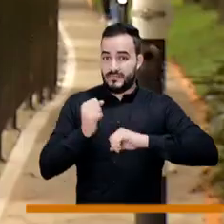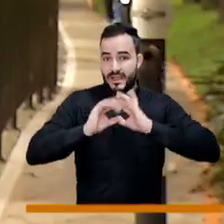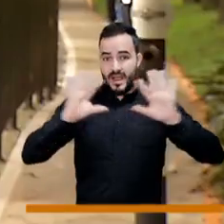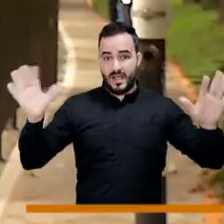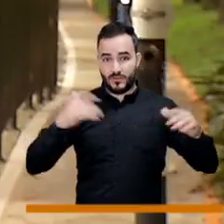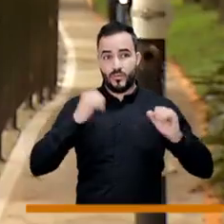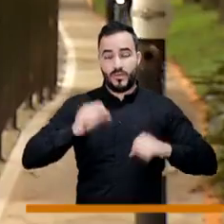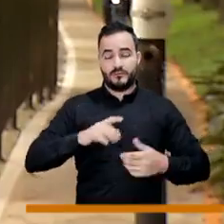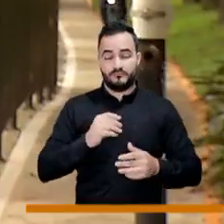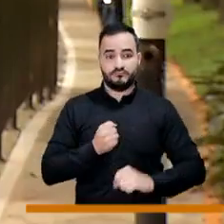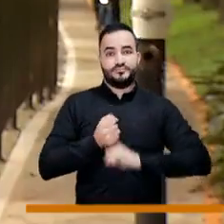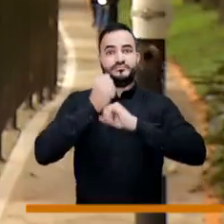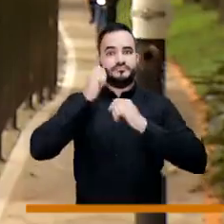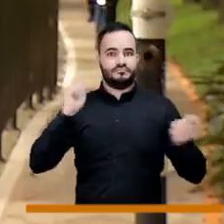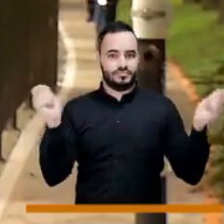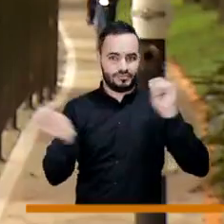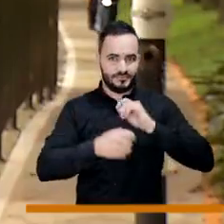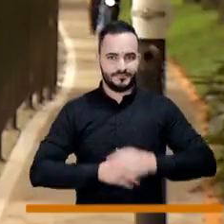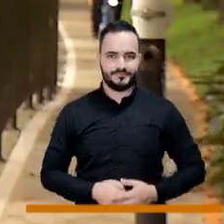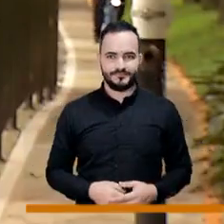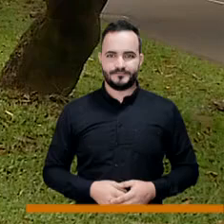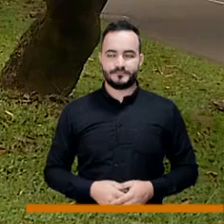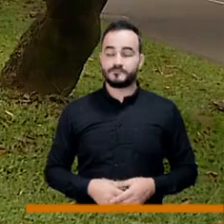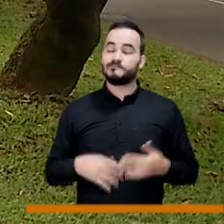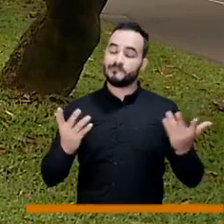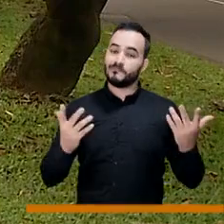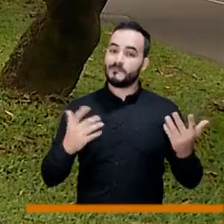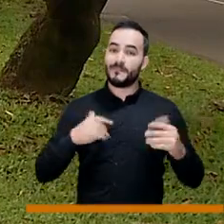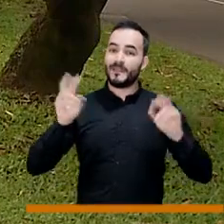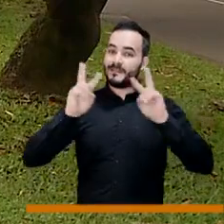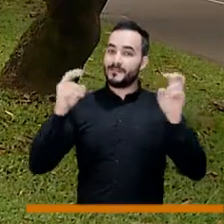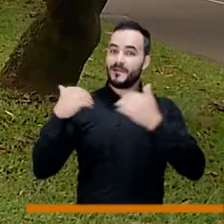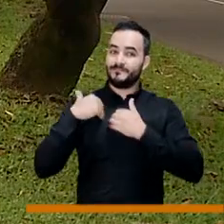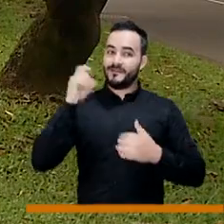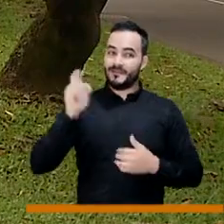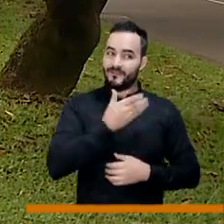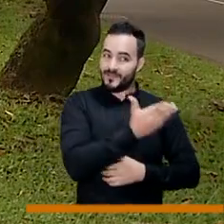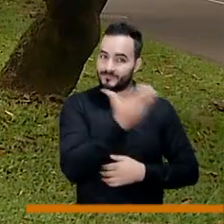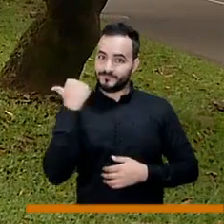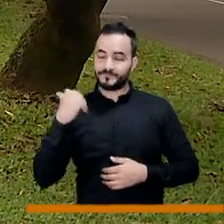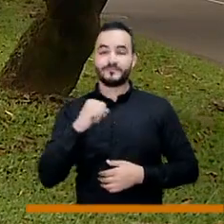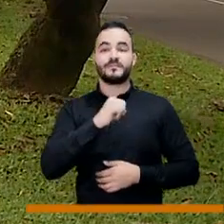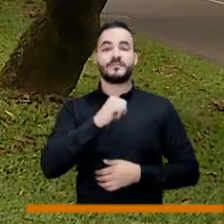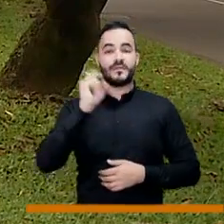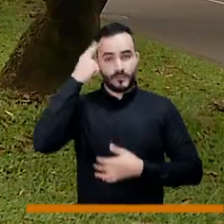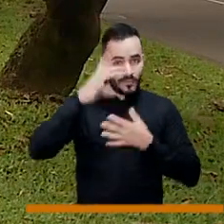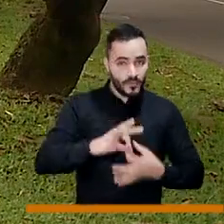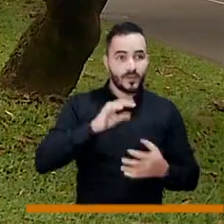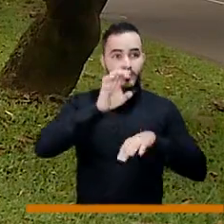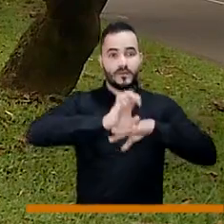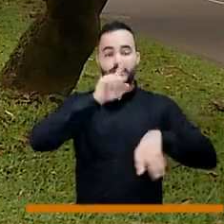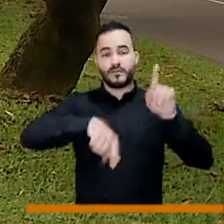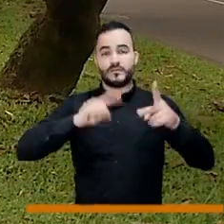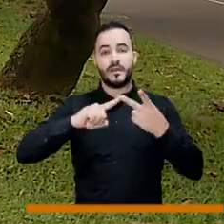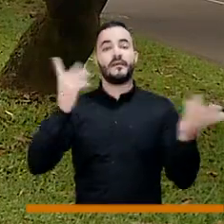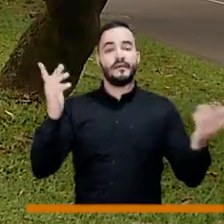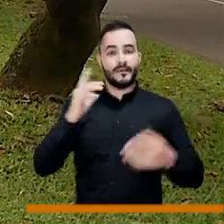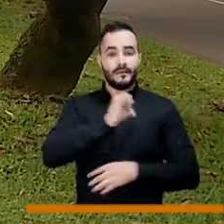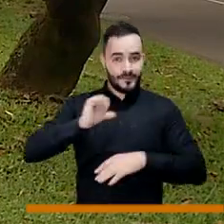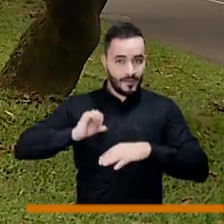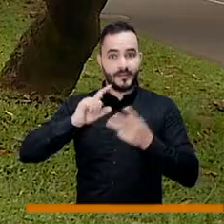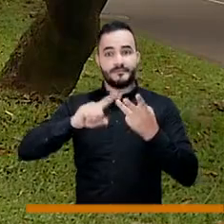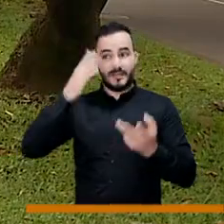política y a este ahorro y gestión de la energía en nuestra ciudad. Esta es una tarea que debe comprometer al sector público, al